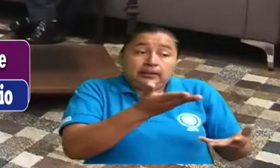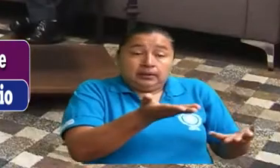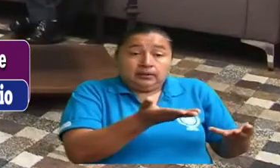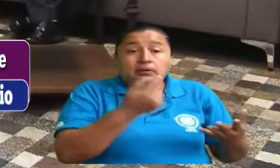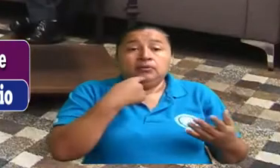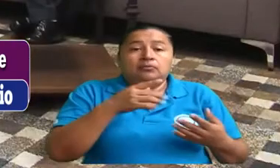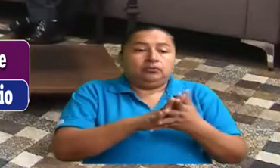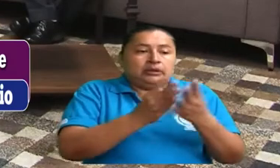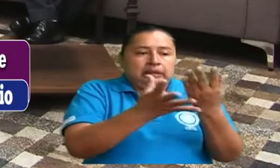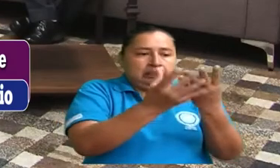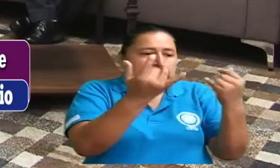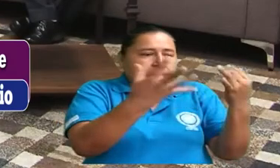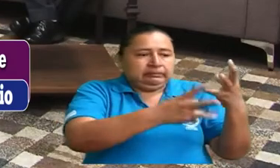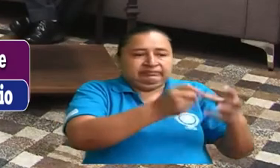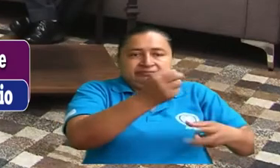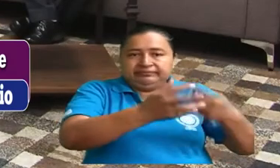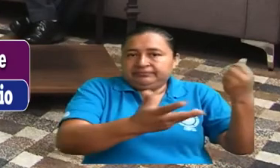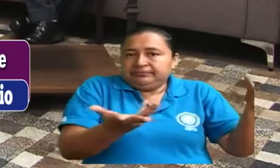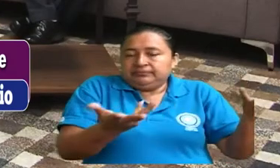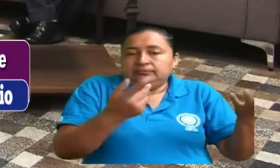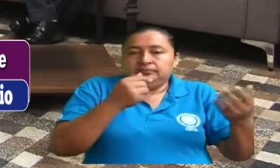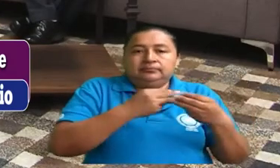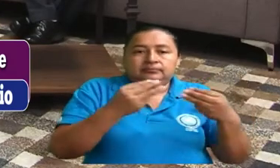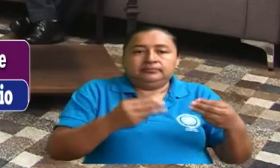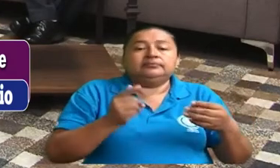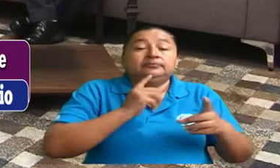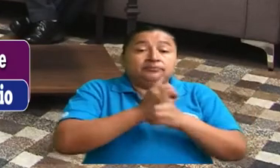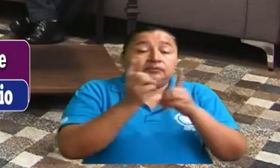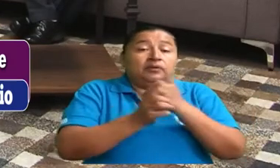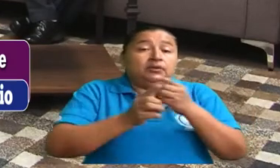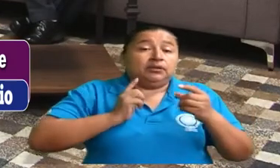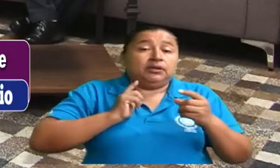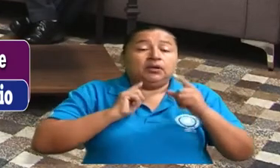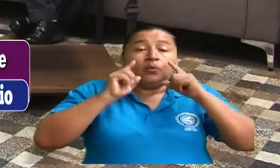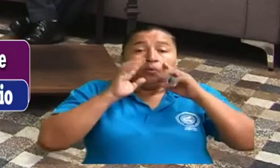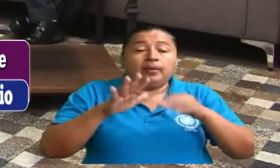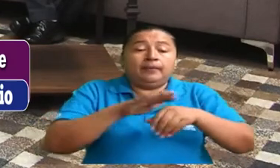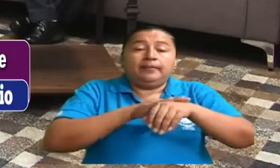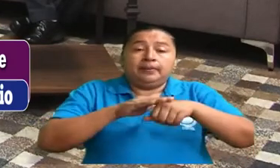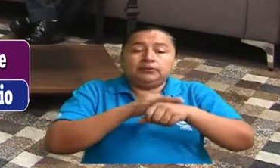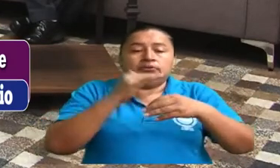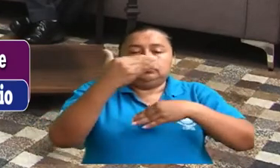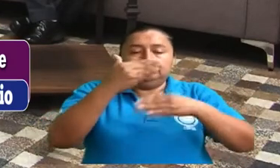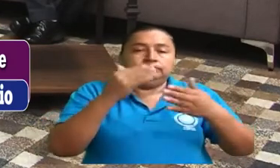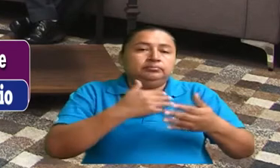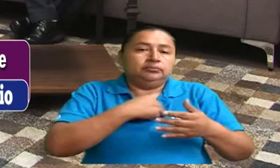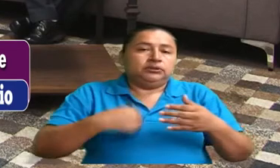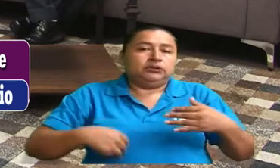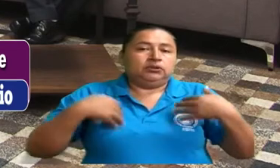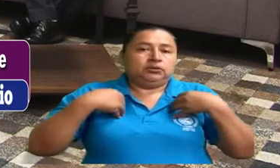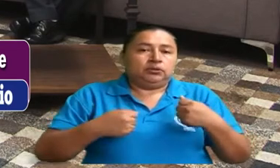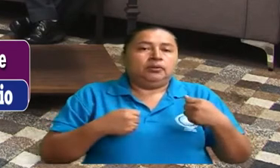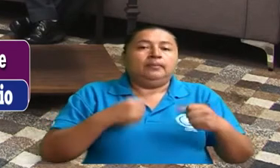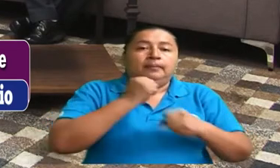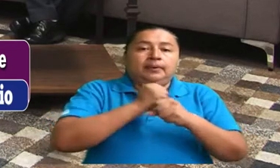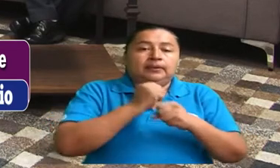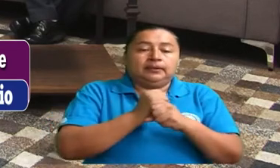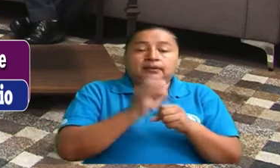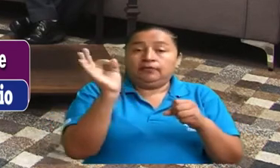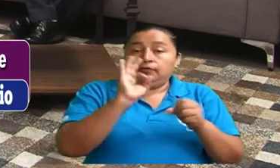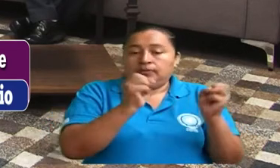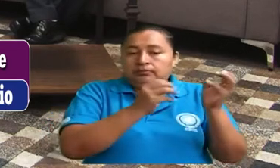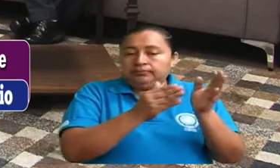por la manipulación que tienen estos materiales, ¿verdad?, tenemos que tener las diferentes certificaciones para operar de manera